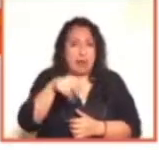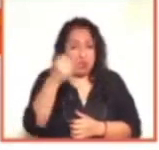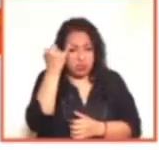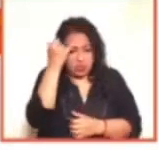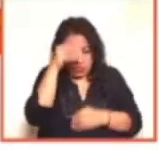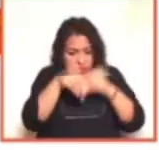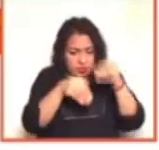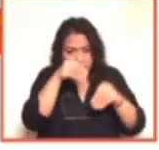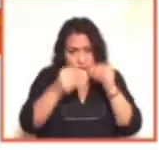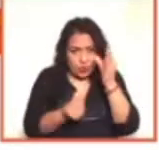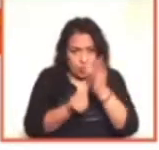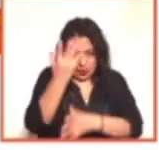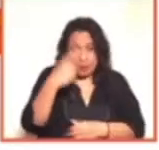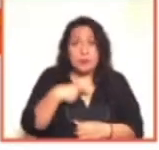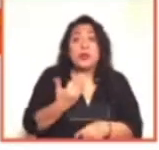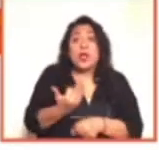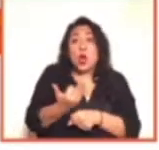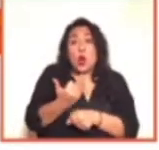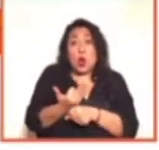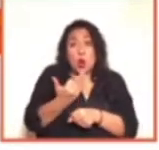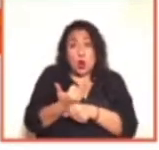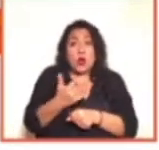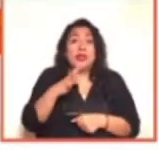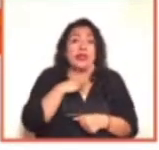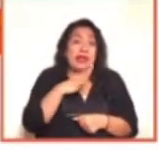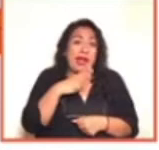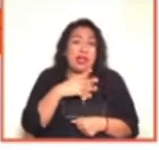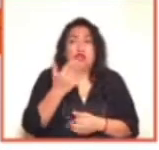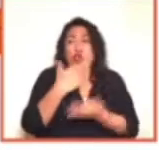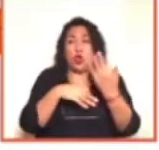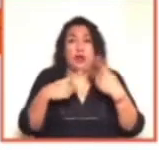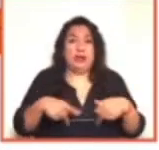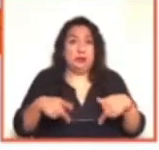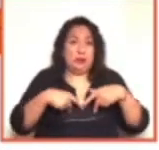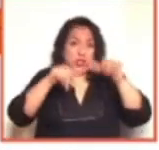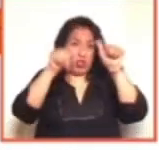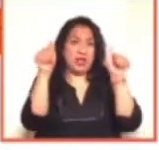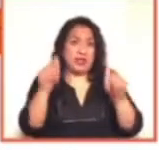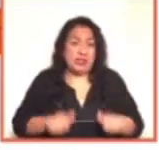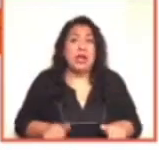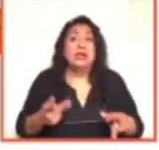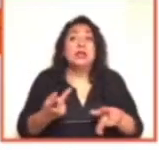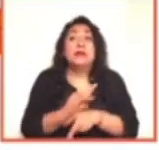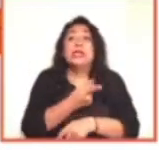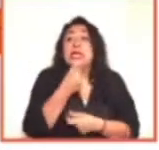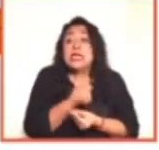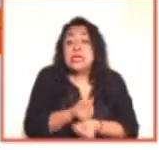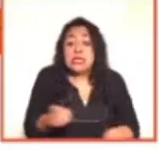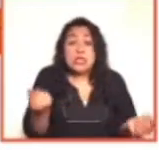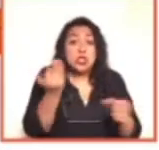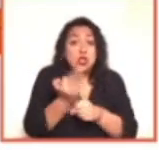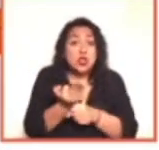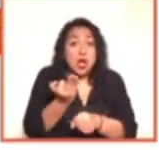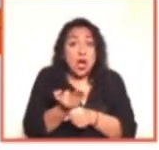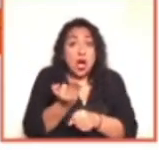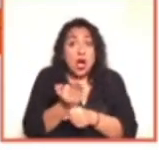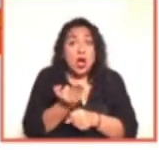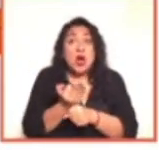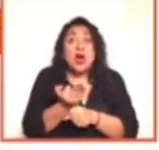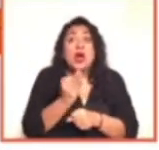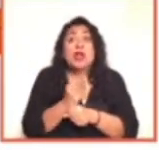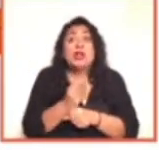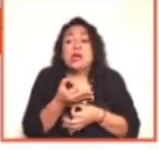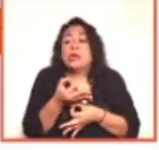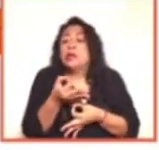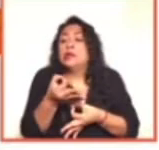Ahorita algo que tenemos con lo que nos enfrentamos todos los artistas es que los niños actualmente les llaman más la atención